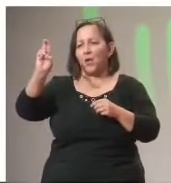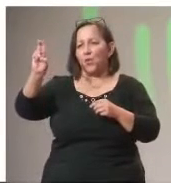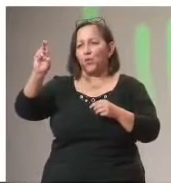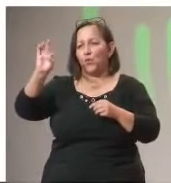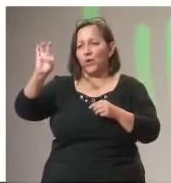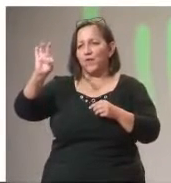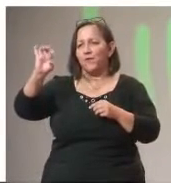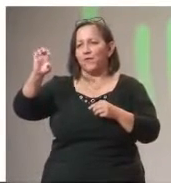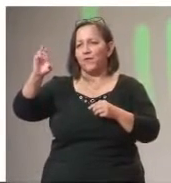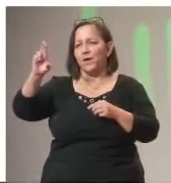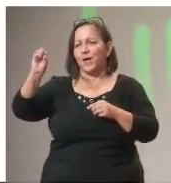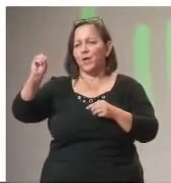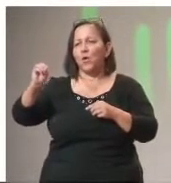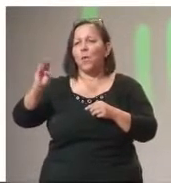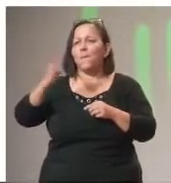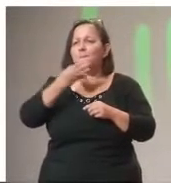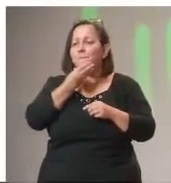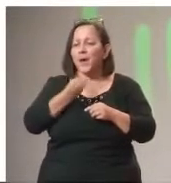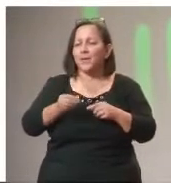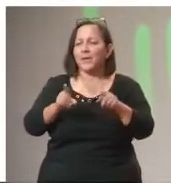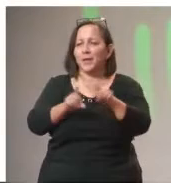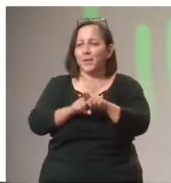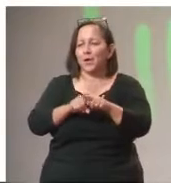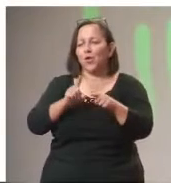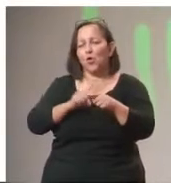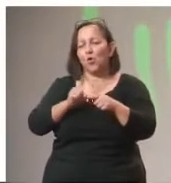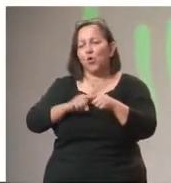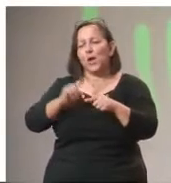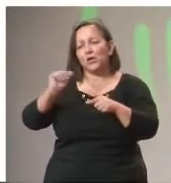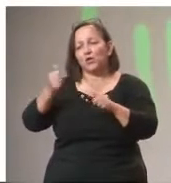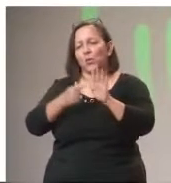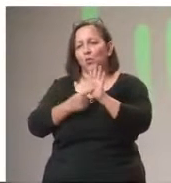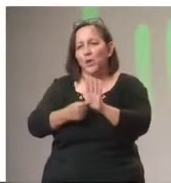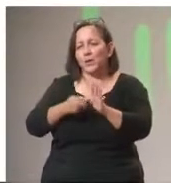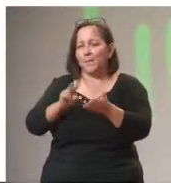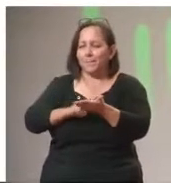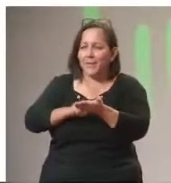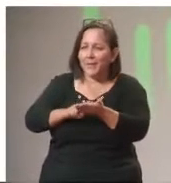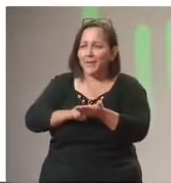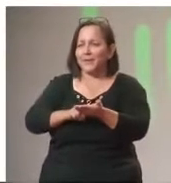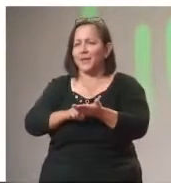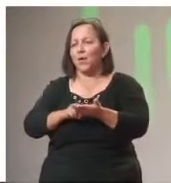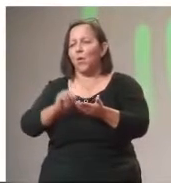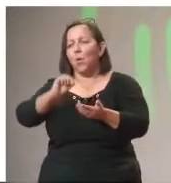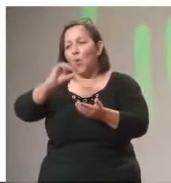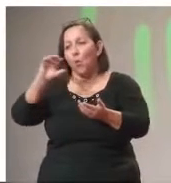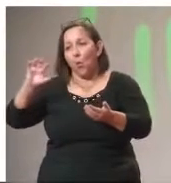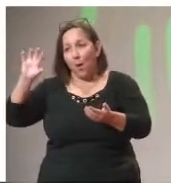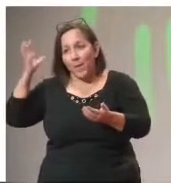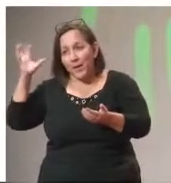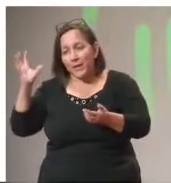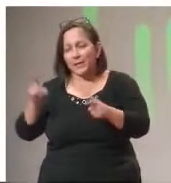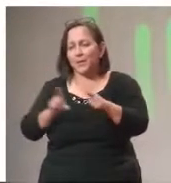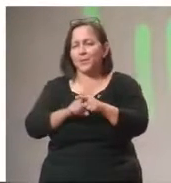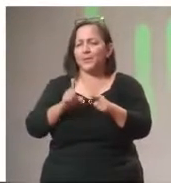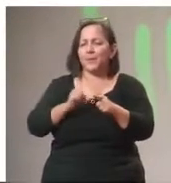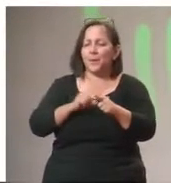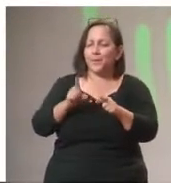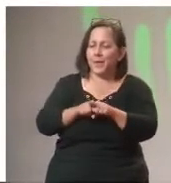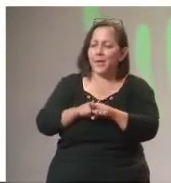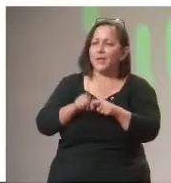Y las muestras que son en ese gráfico verdes o amarillas, que tienen poco tritio, o sea que el tritio se ha degradado con el